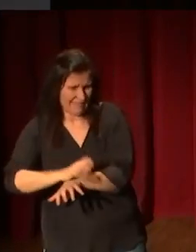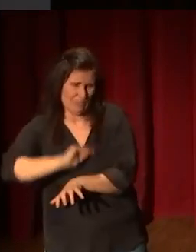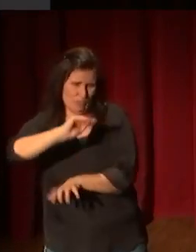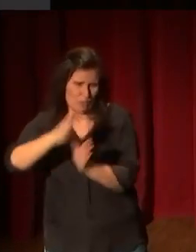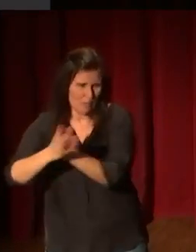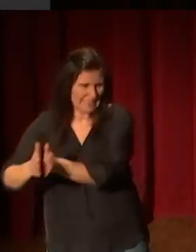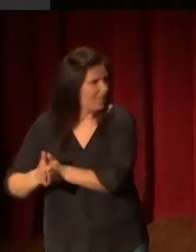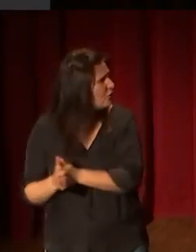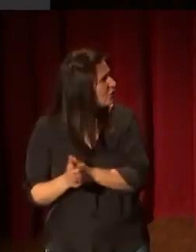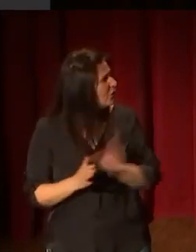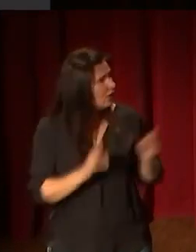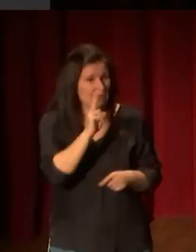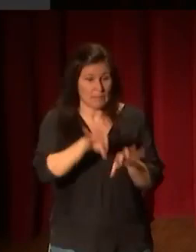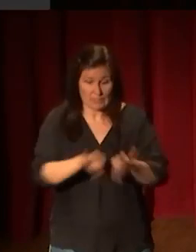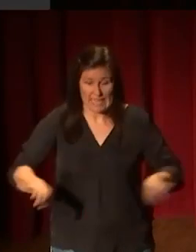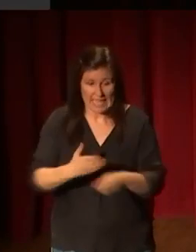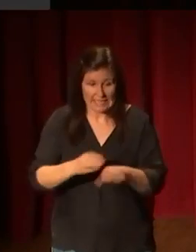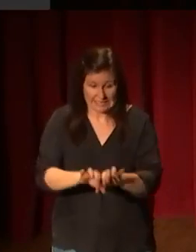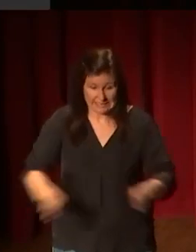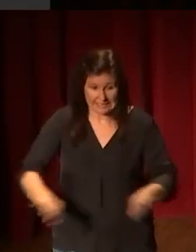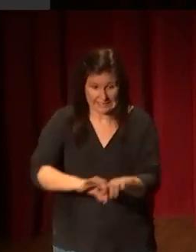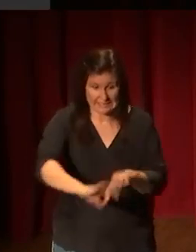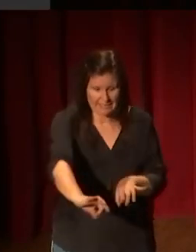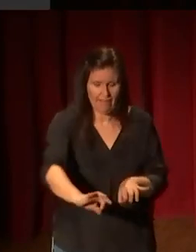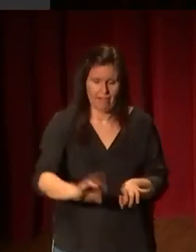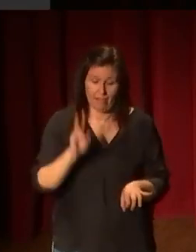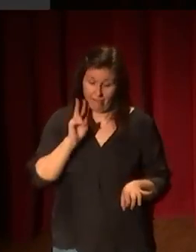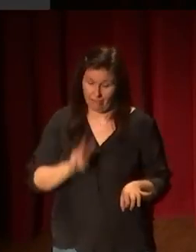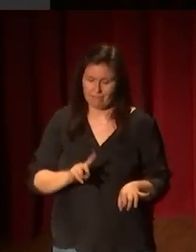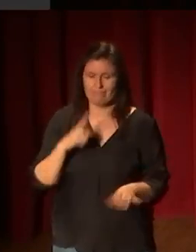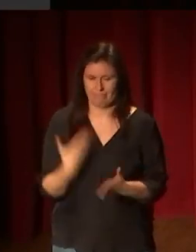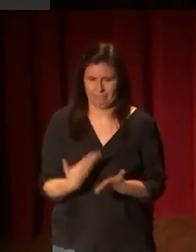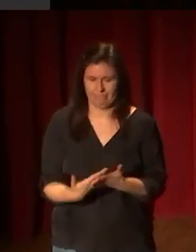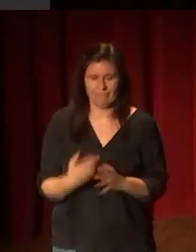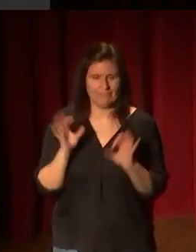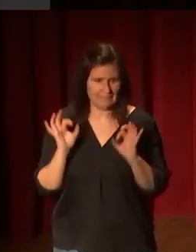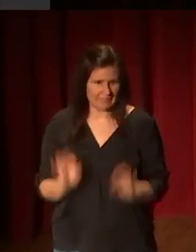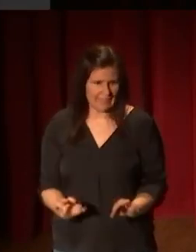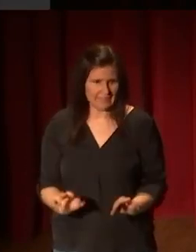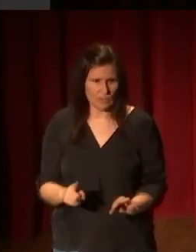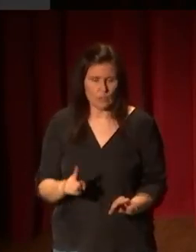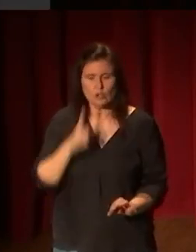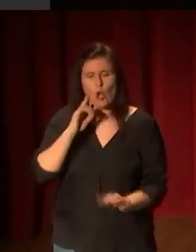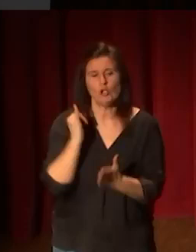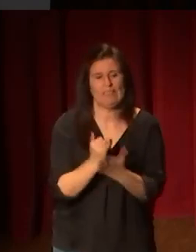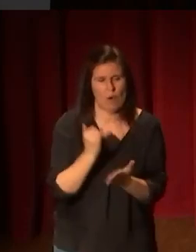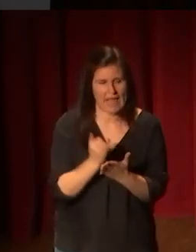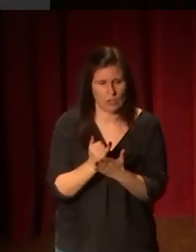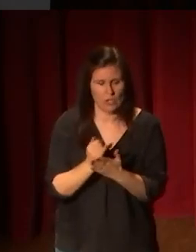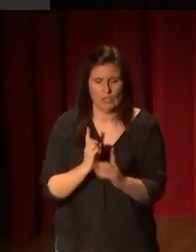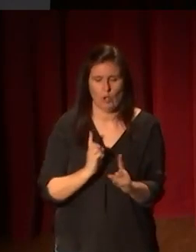compañeros y aquí vemos las cañas en el suelo lo que nos permite verificar que se trataba solamente de un simulacro de un combate